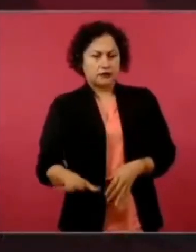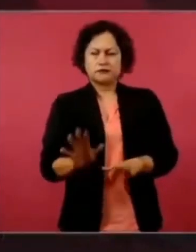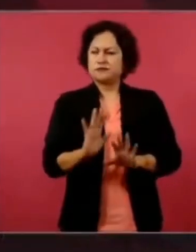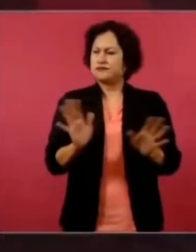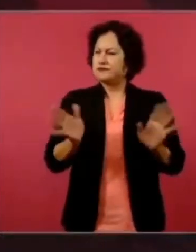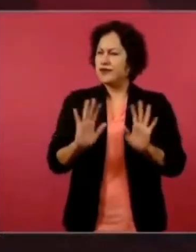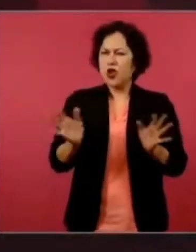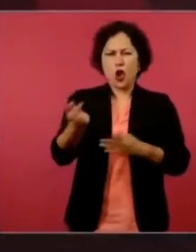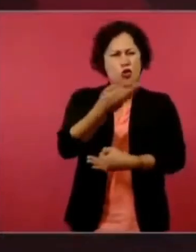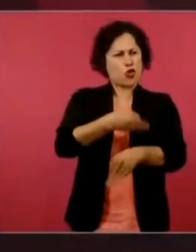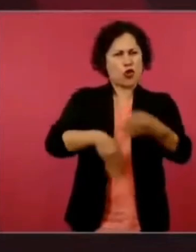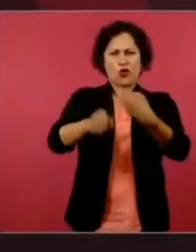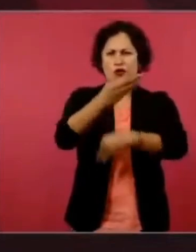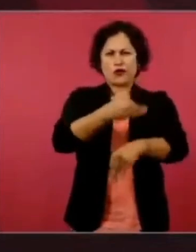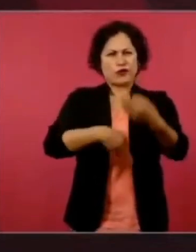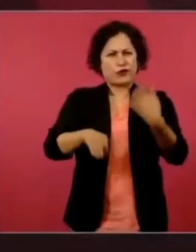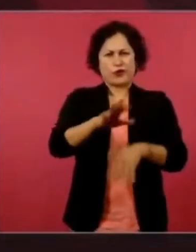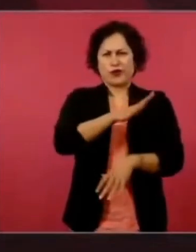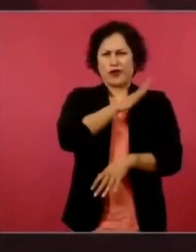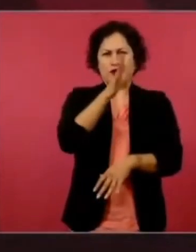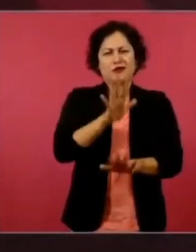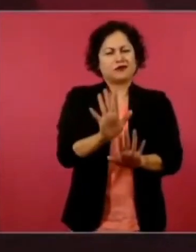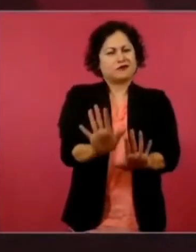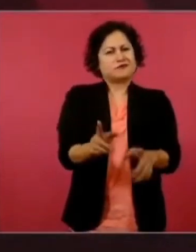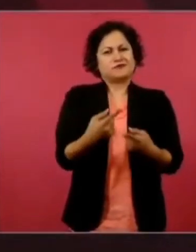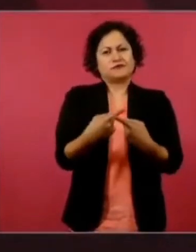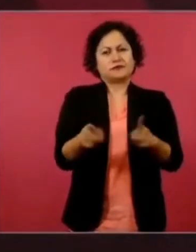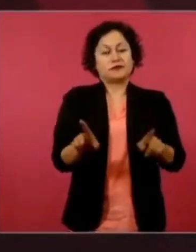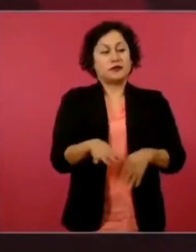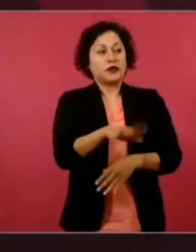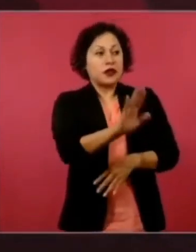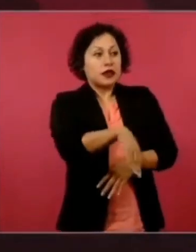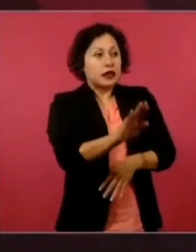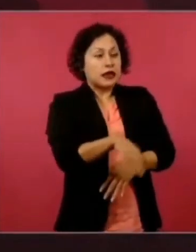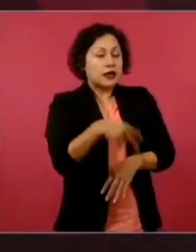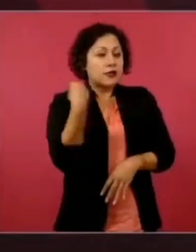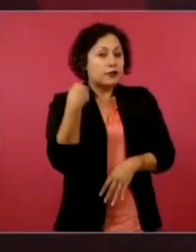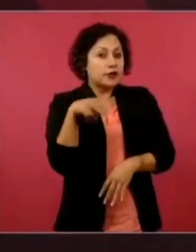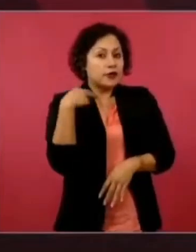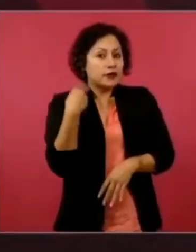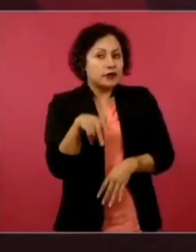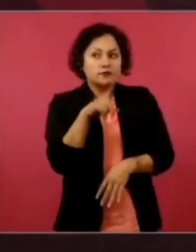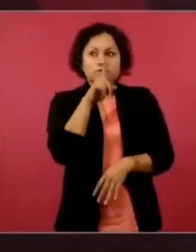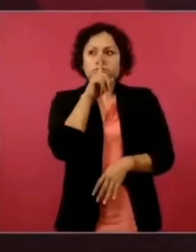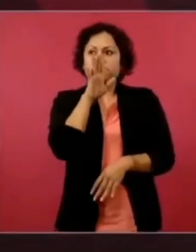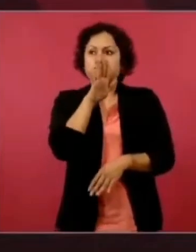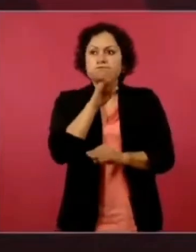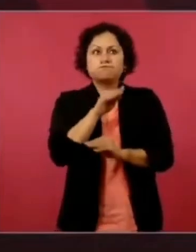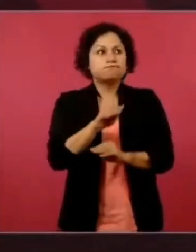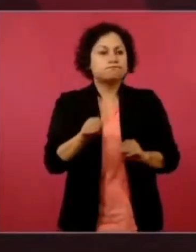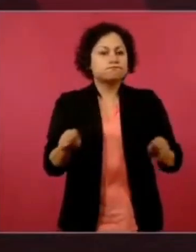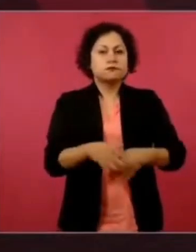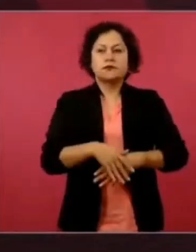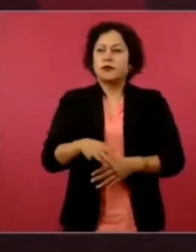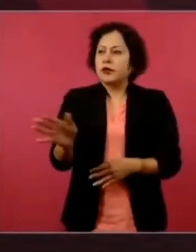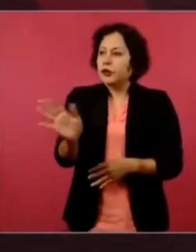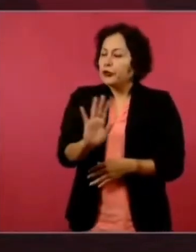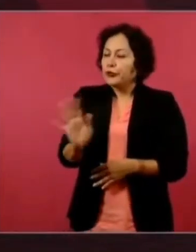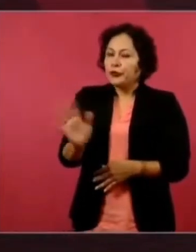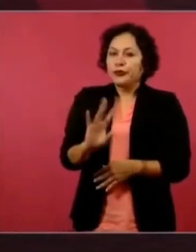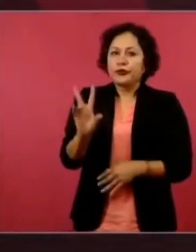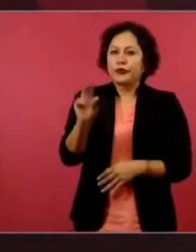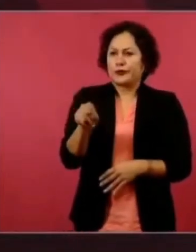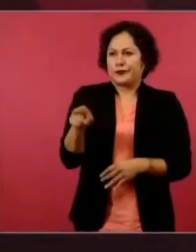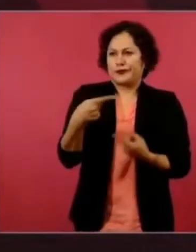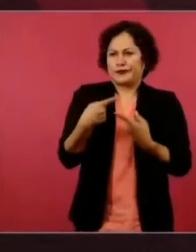general, ya es otra cosa. Pero los estados, entonces, el de Veracruz, tiene todo silenciado también. No, ahí al contrario. A